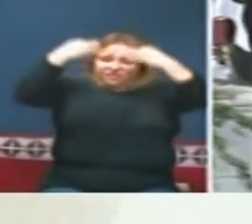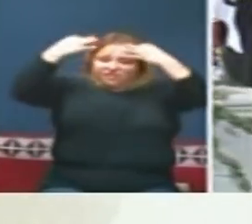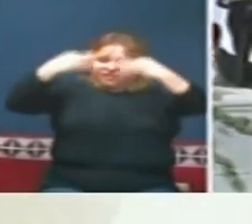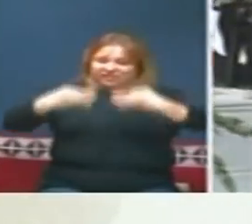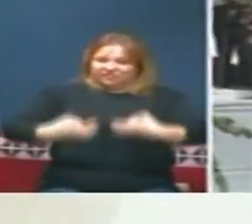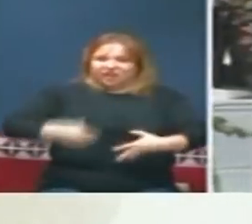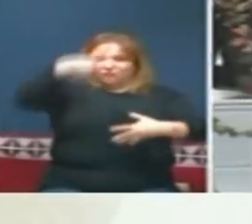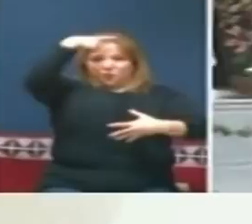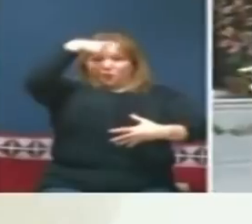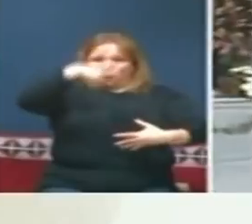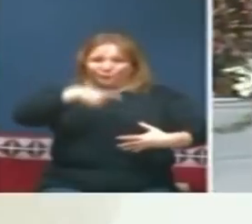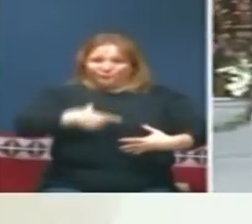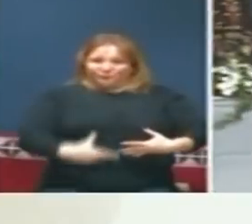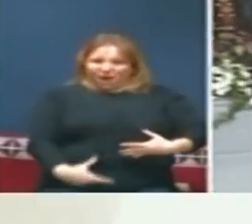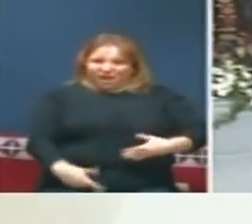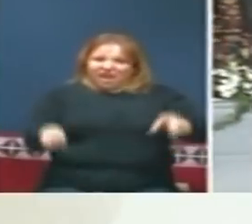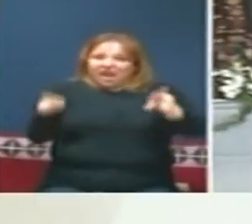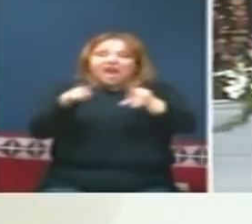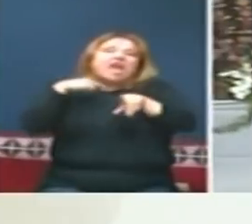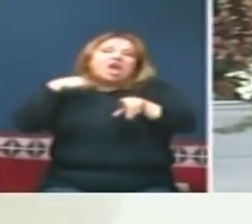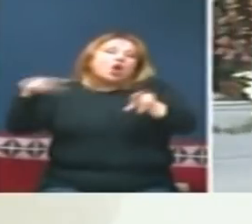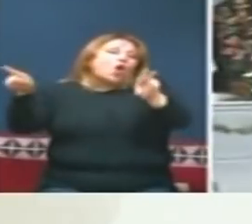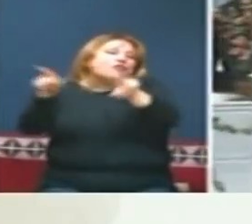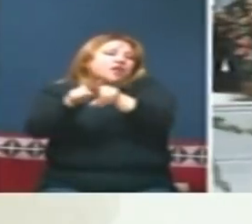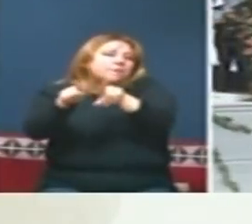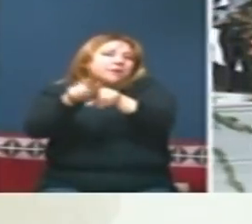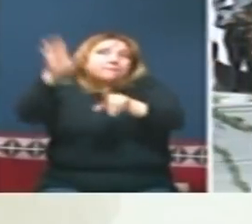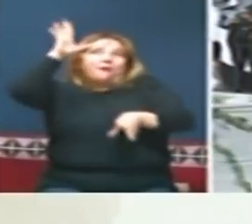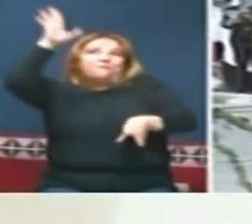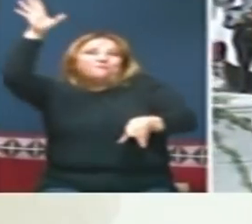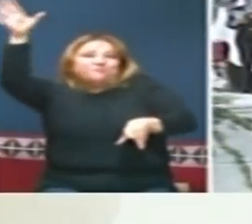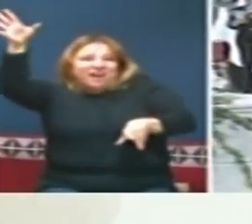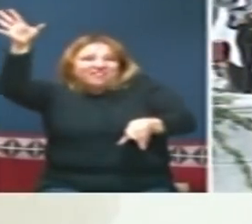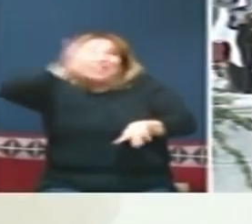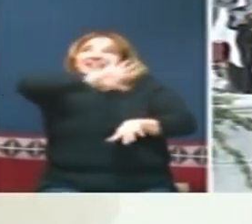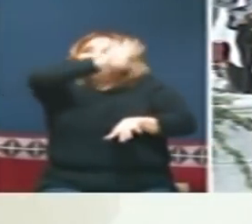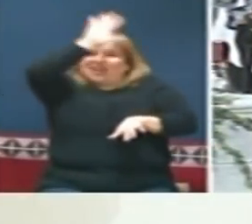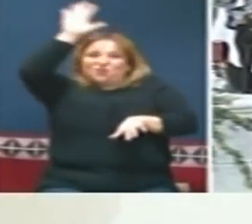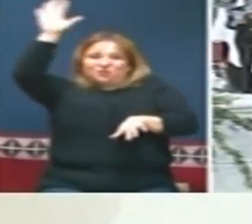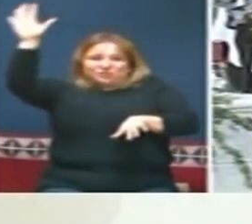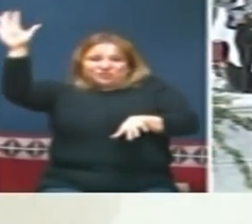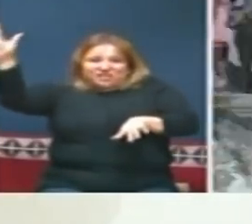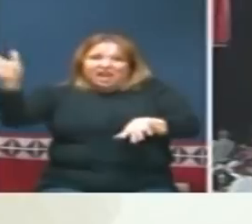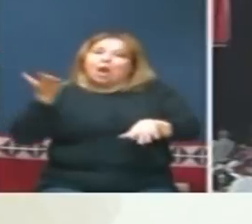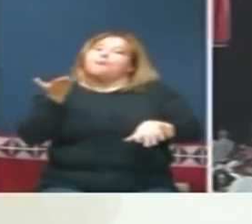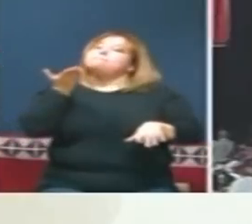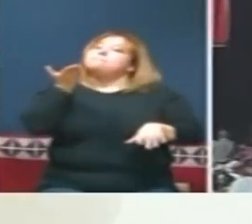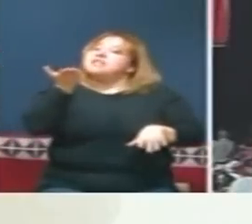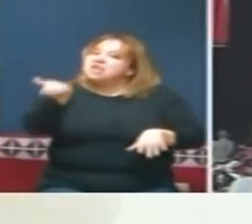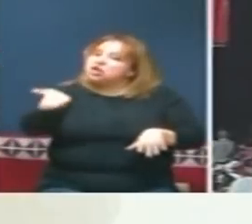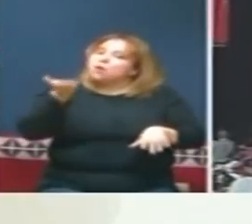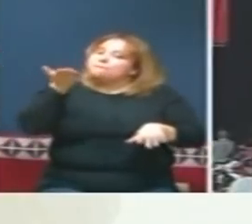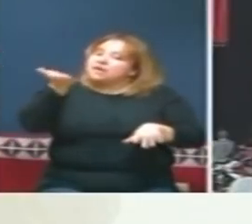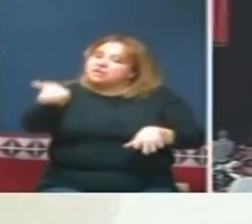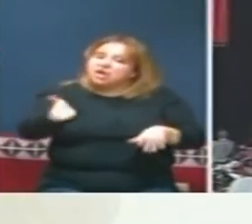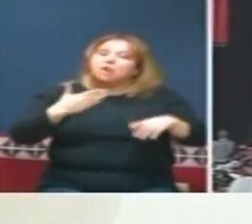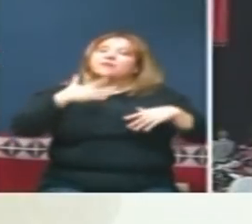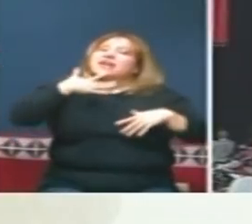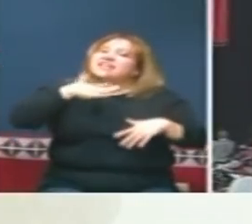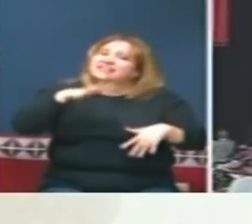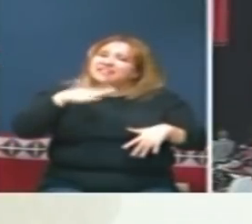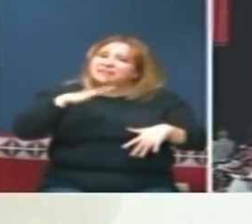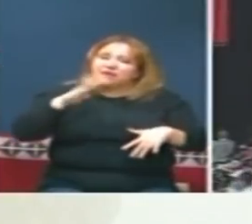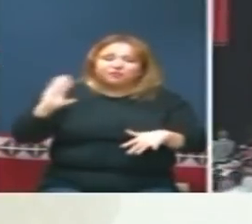humana como hijos del mismo Padre que está en los cielos, de los que reclaman el afecto y comprensión de sus